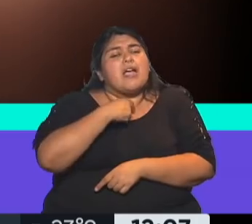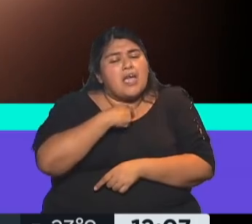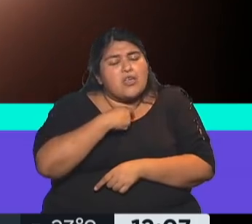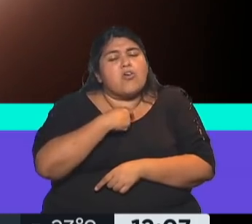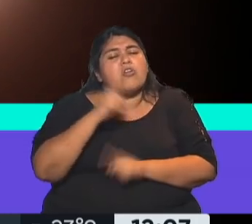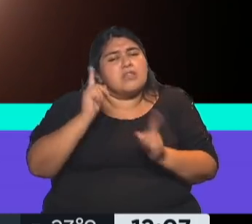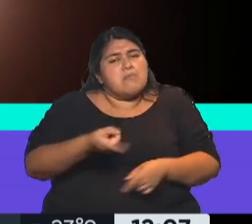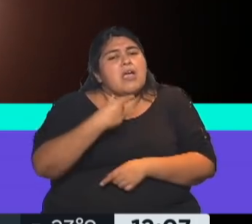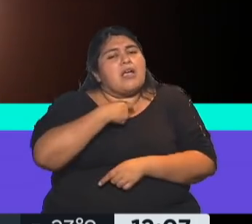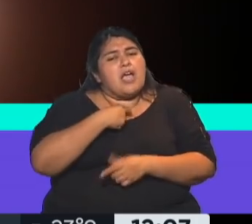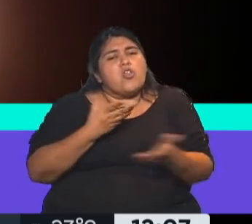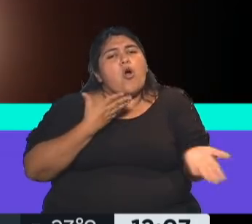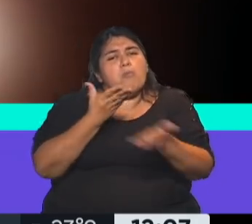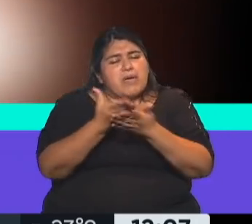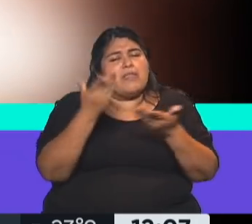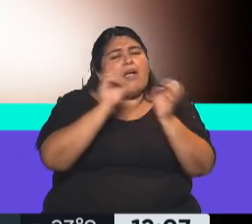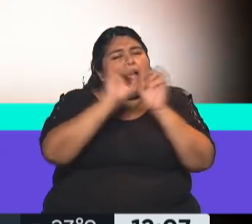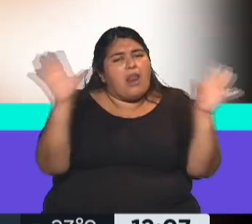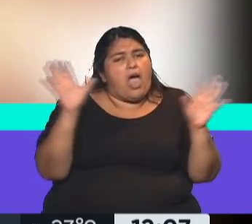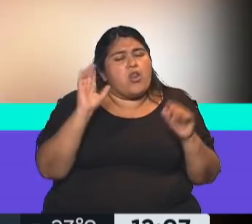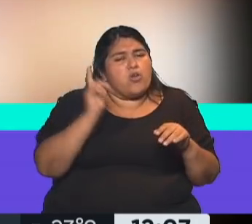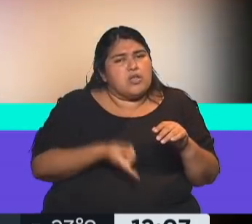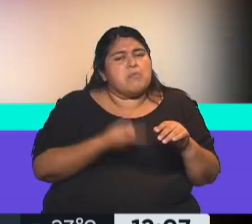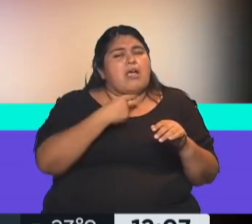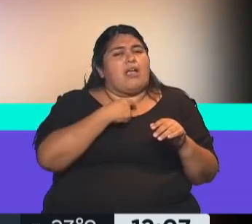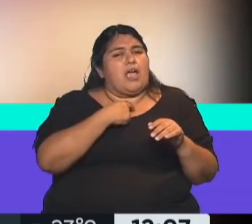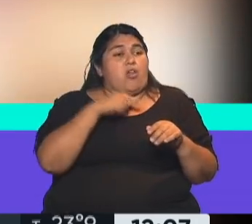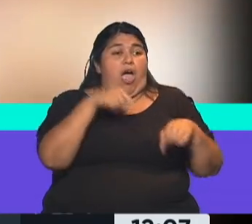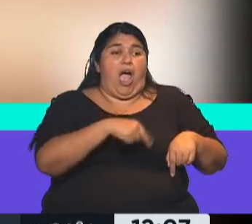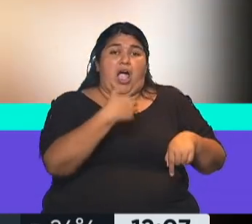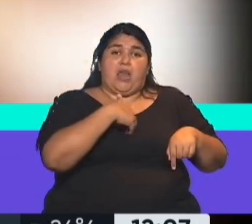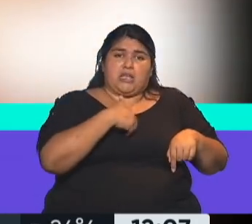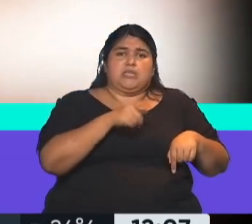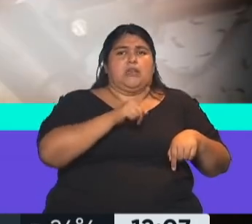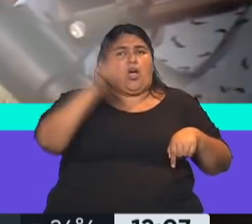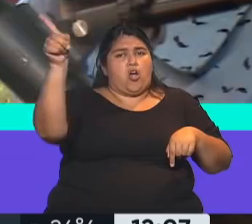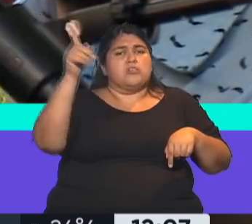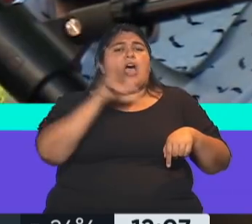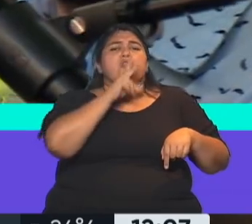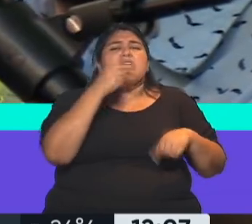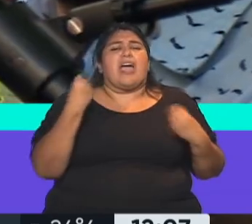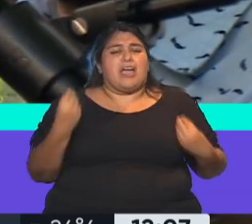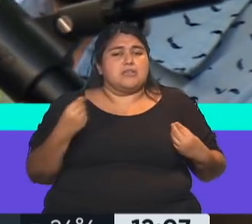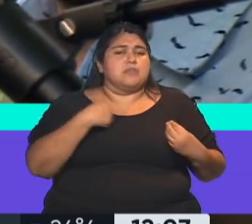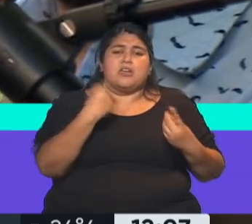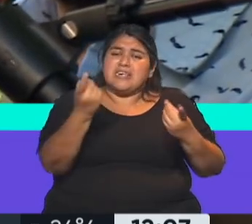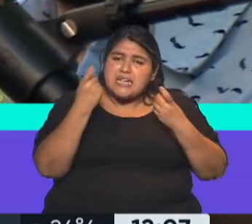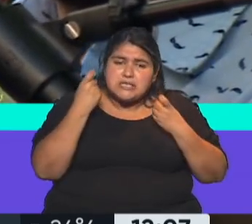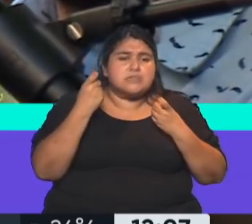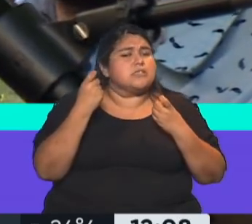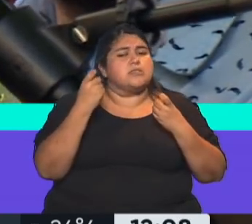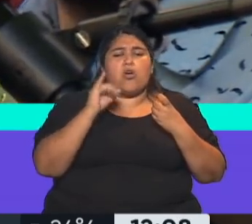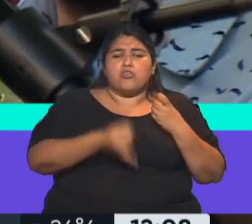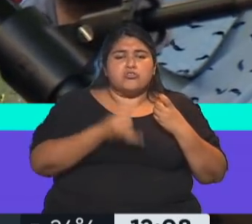También quería pedir un señal claro de la parte argentina para Rusia, que necesita hacer una